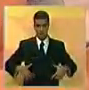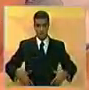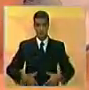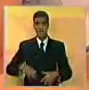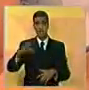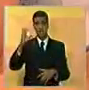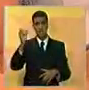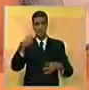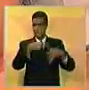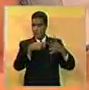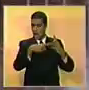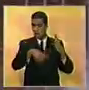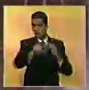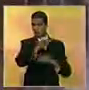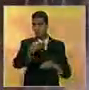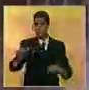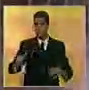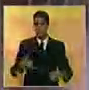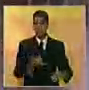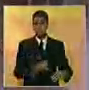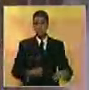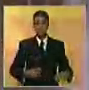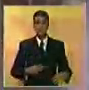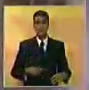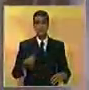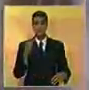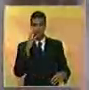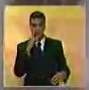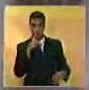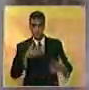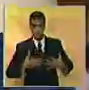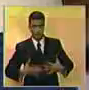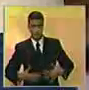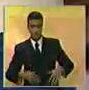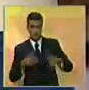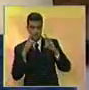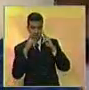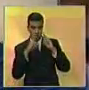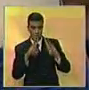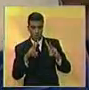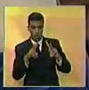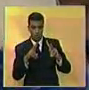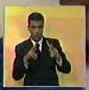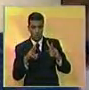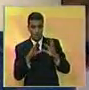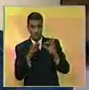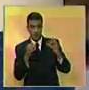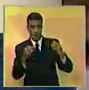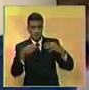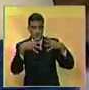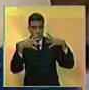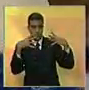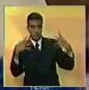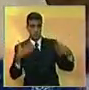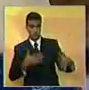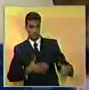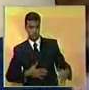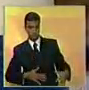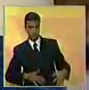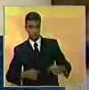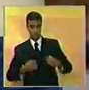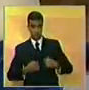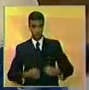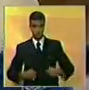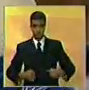Claudia llevaba varias semanas haciendo dieta cuando vio el vientre de una de sus amigas y observó cómo de manera casi milagrosa lucía los